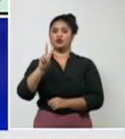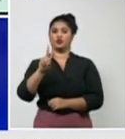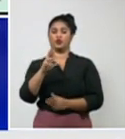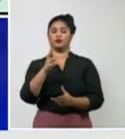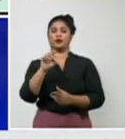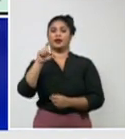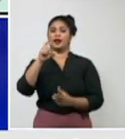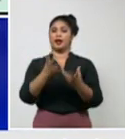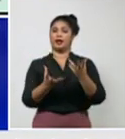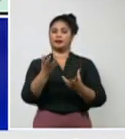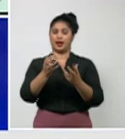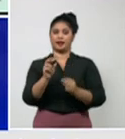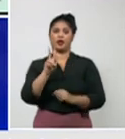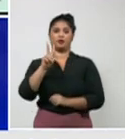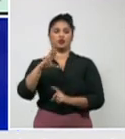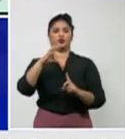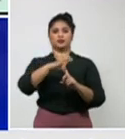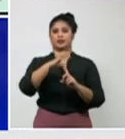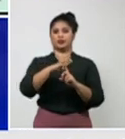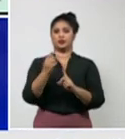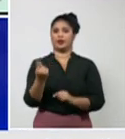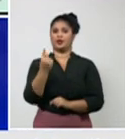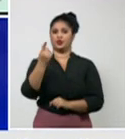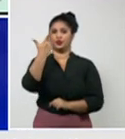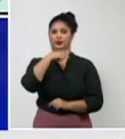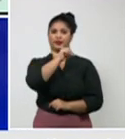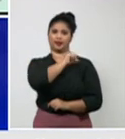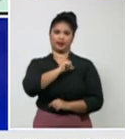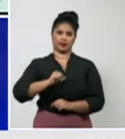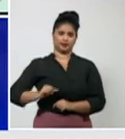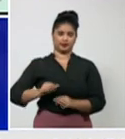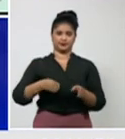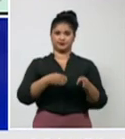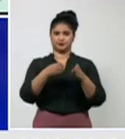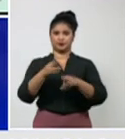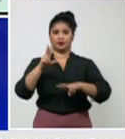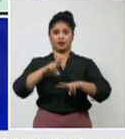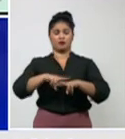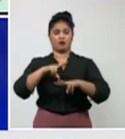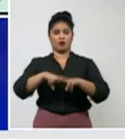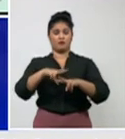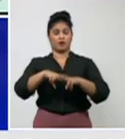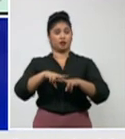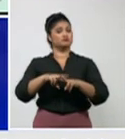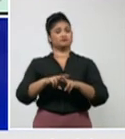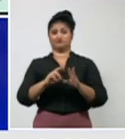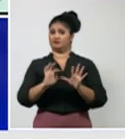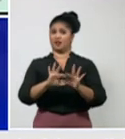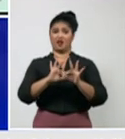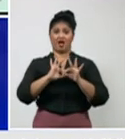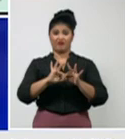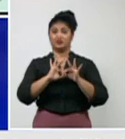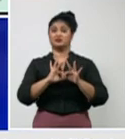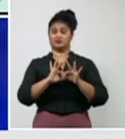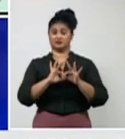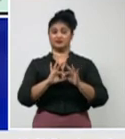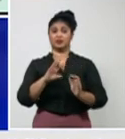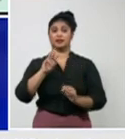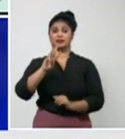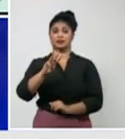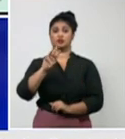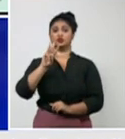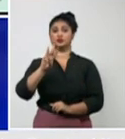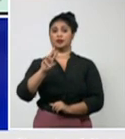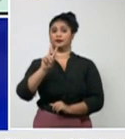Cristóbal y 1 de Alquizar. La Habana con la cifra más elevada, como ya habíamos dicho, 332